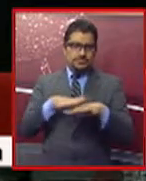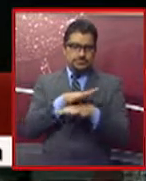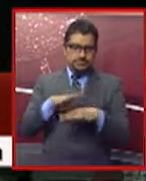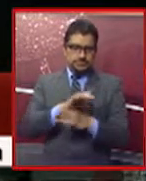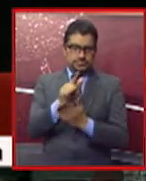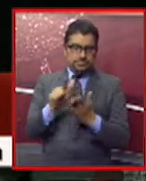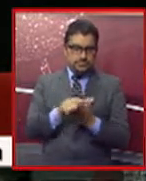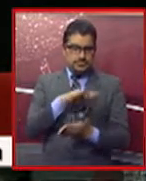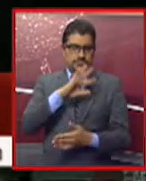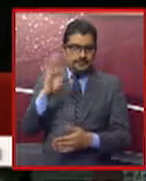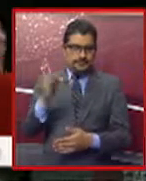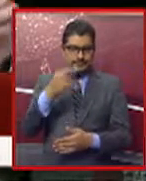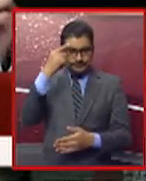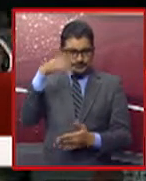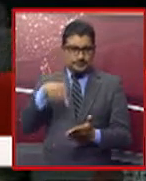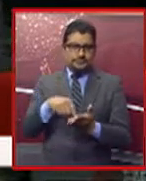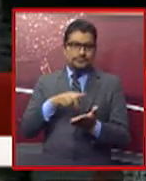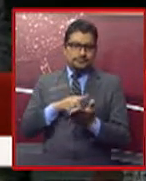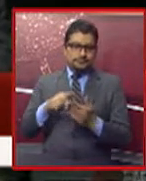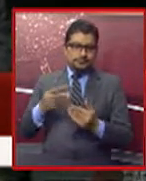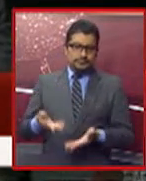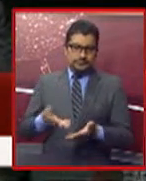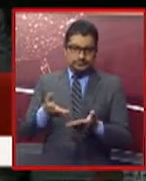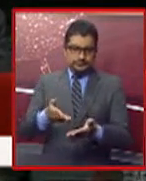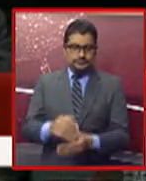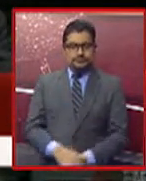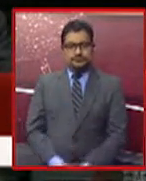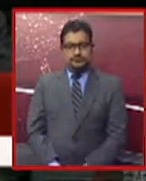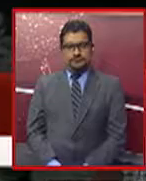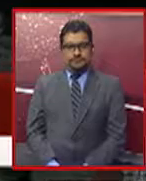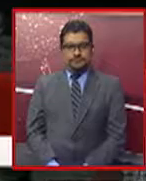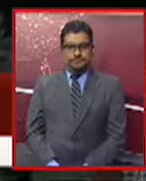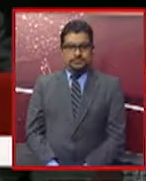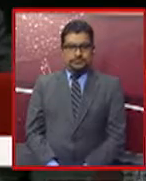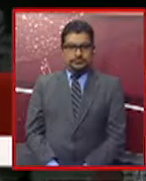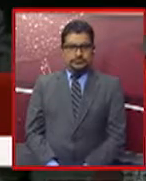Ley Federal de Derechos.